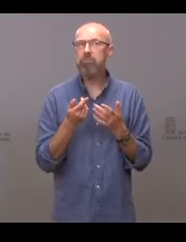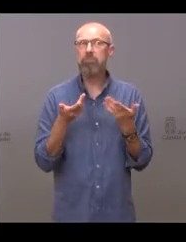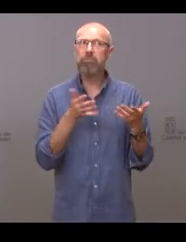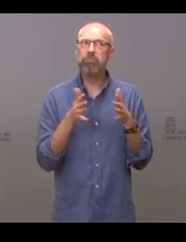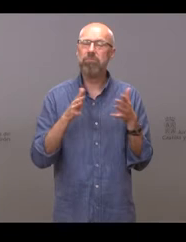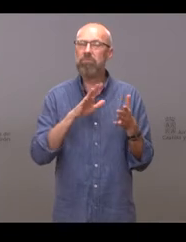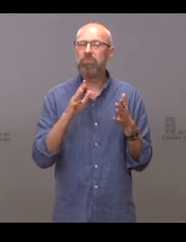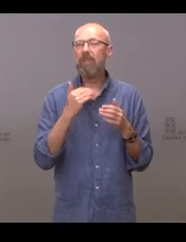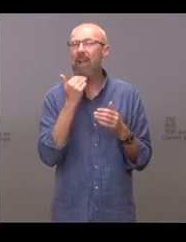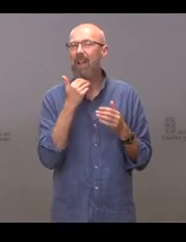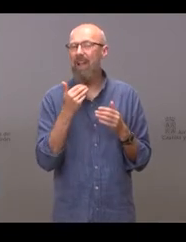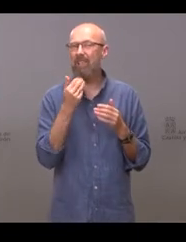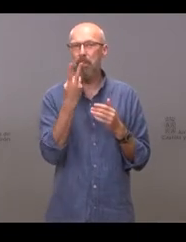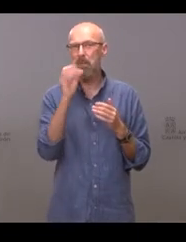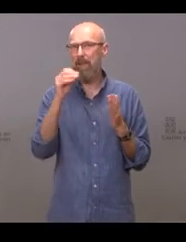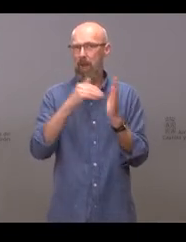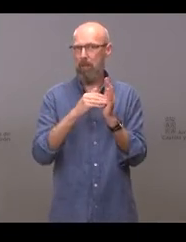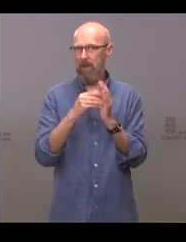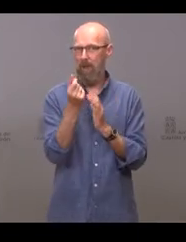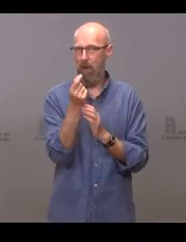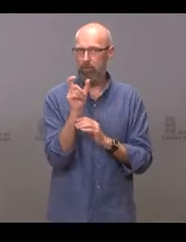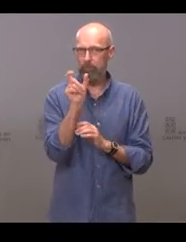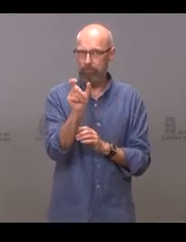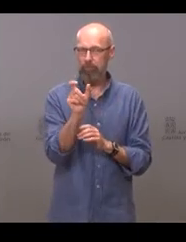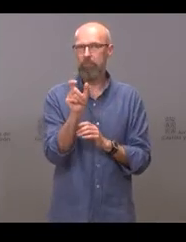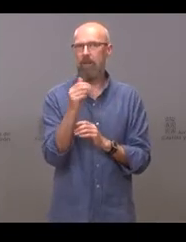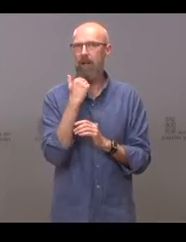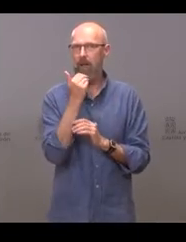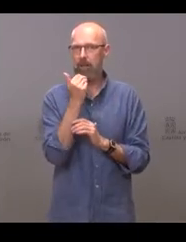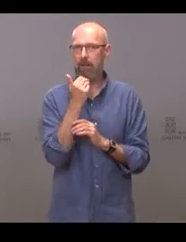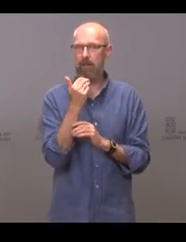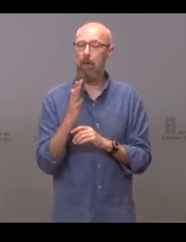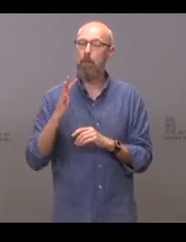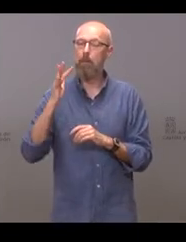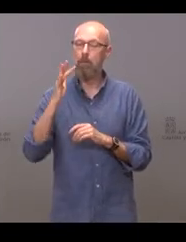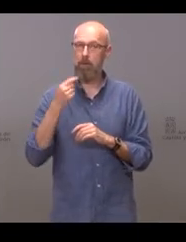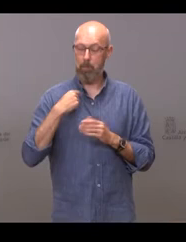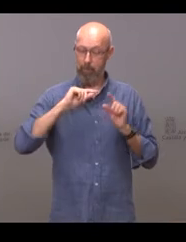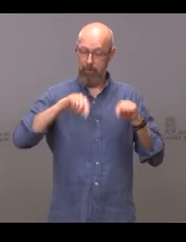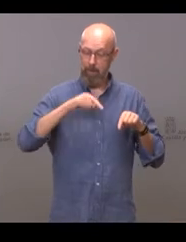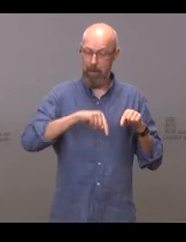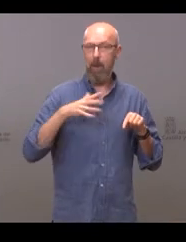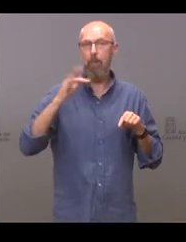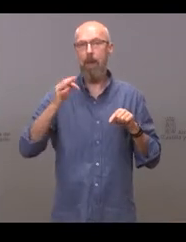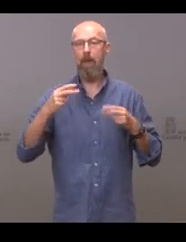mil con lo que firmamos aquí y con lo que las diputaciones y ayuntamientos complementan al calor de estos acuerdos en el marco